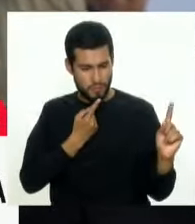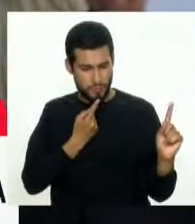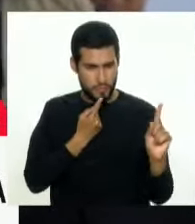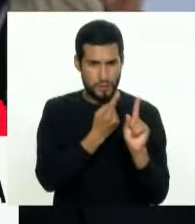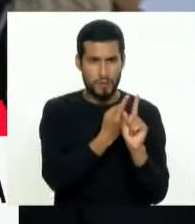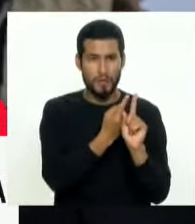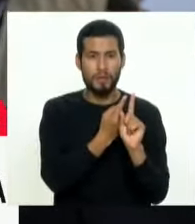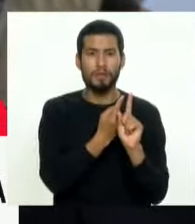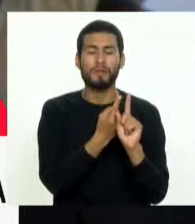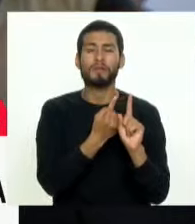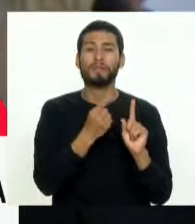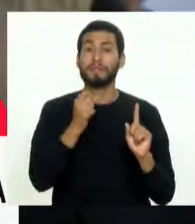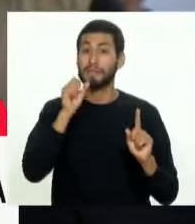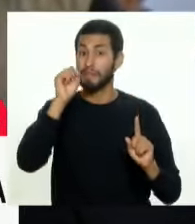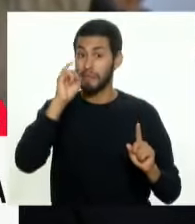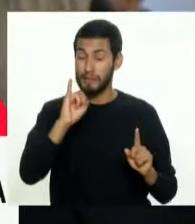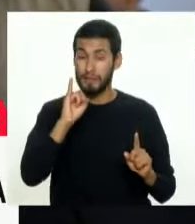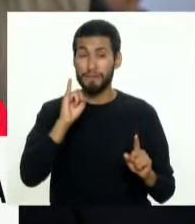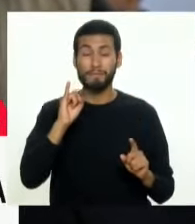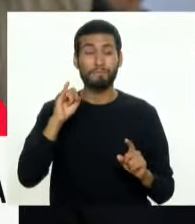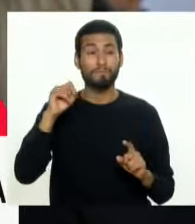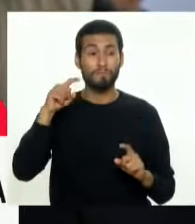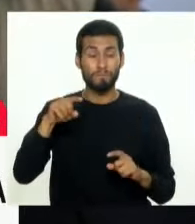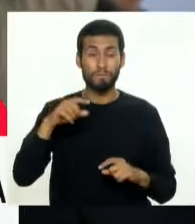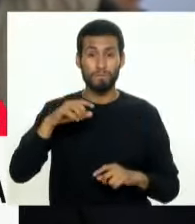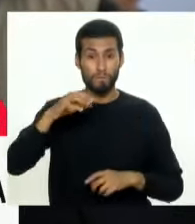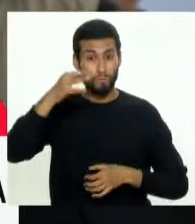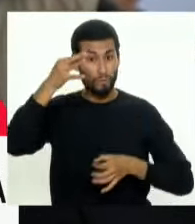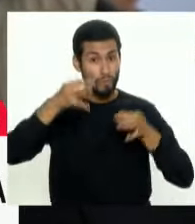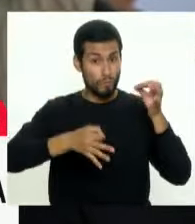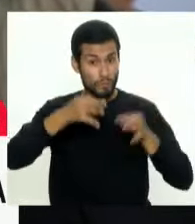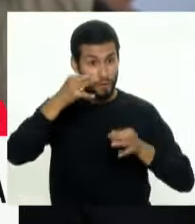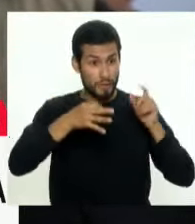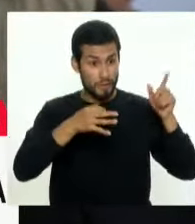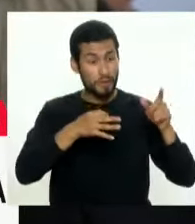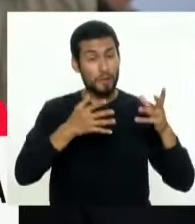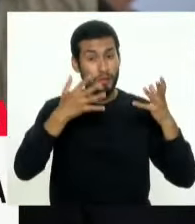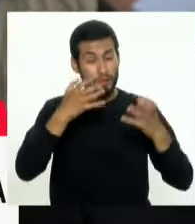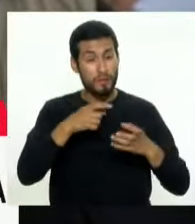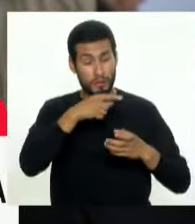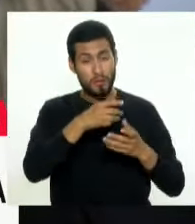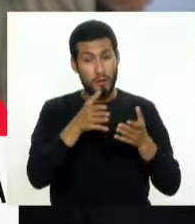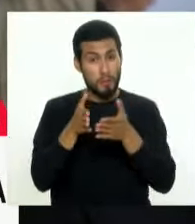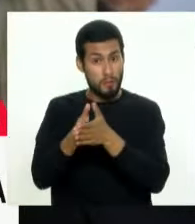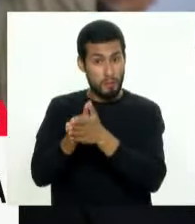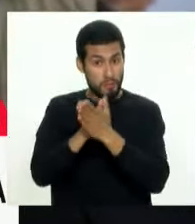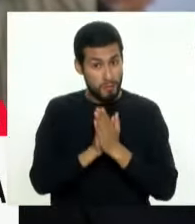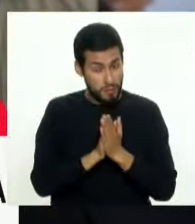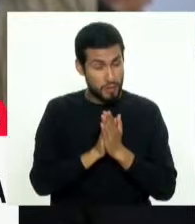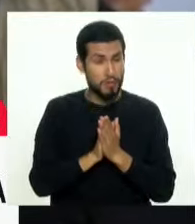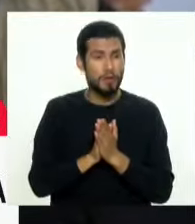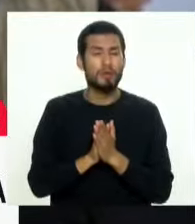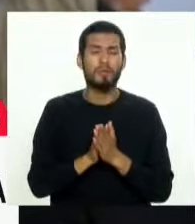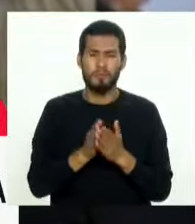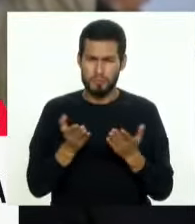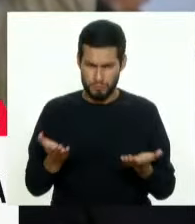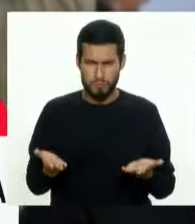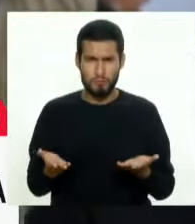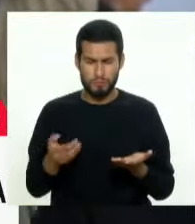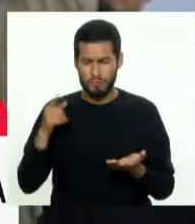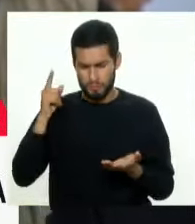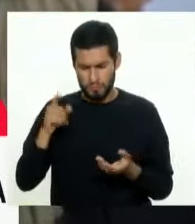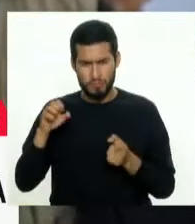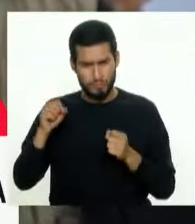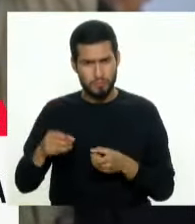Si en algún momento la autoridad judicial lo tenga que solicitar, obviamente será